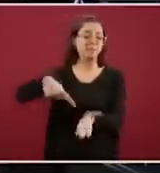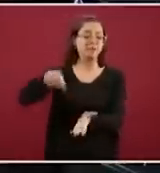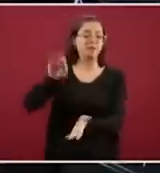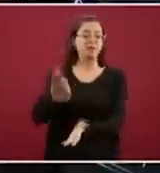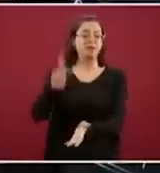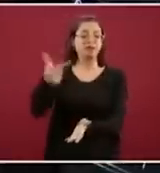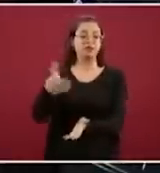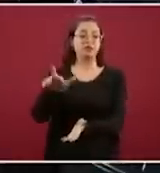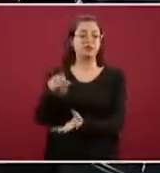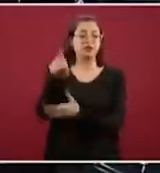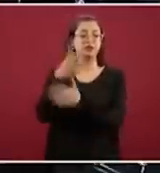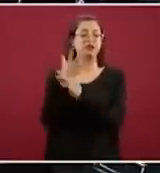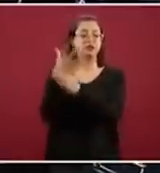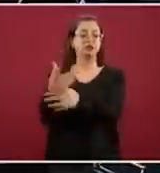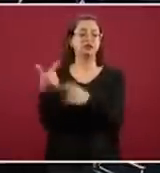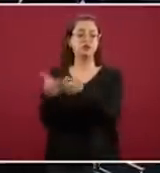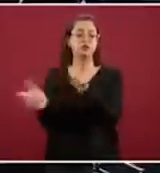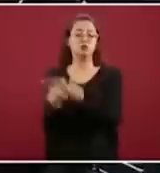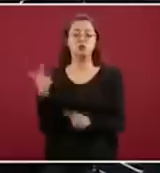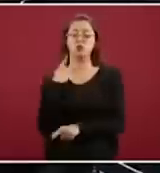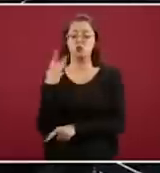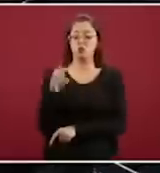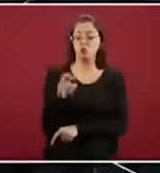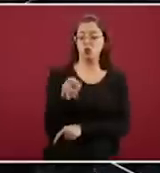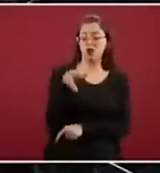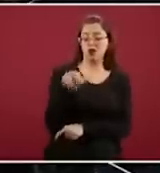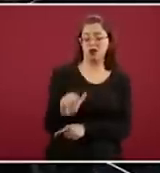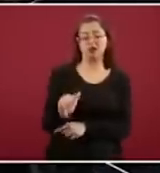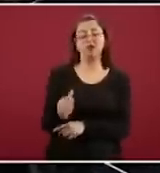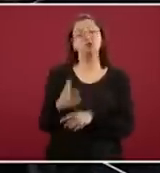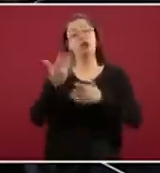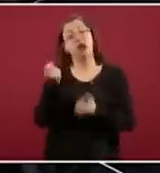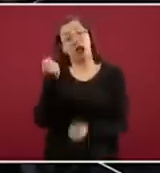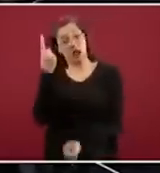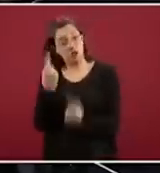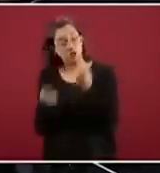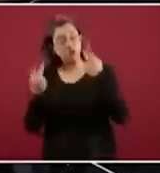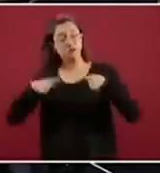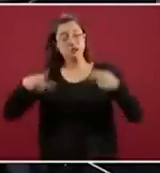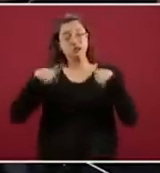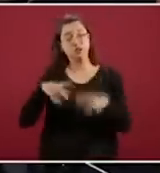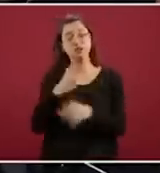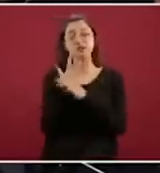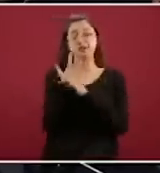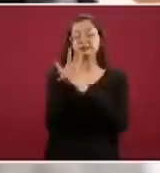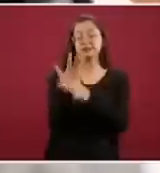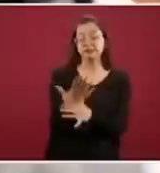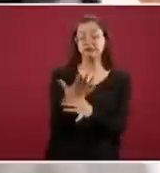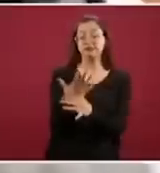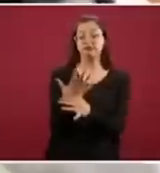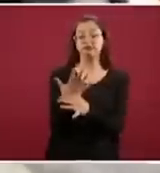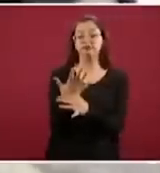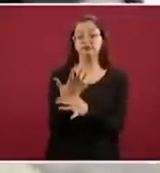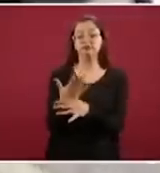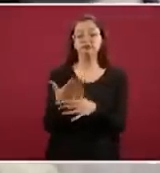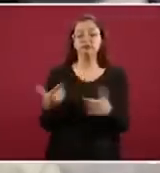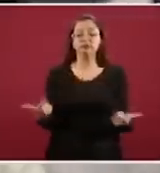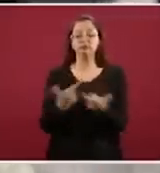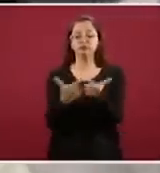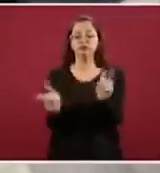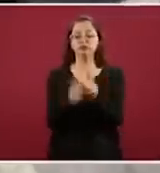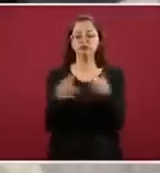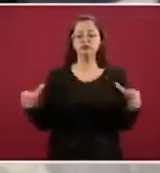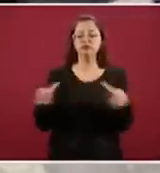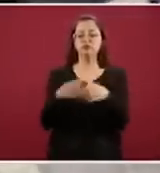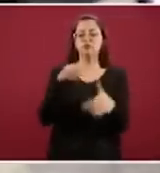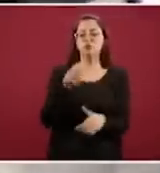Fiscalía, provienen de Morena. Esto tiene dos lecturas. Por una parte, hay quienes señalan y afirman que pues que los morenistas están